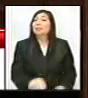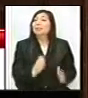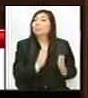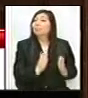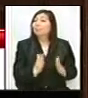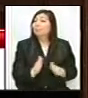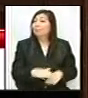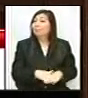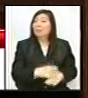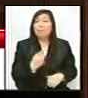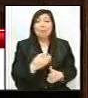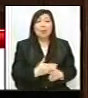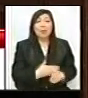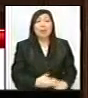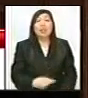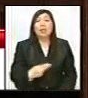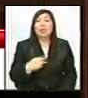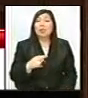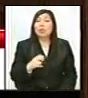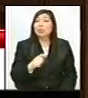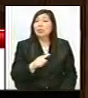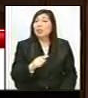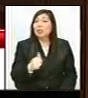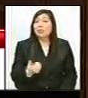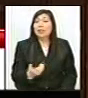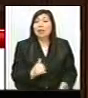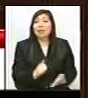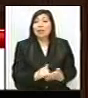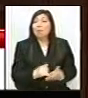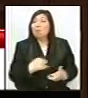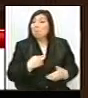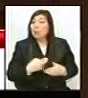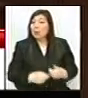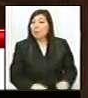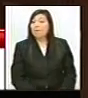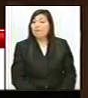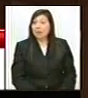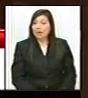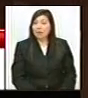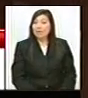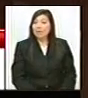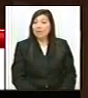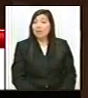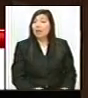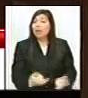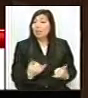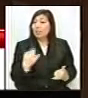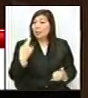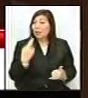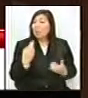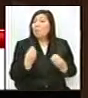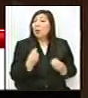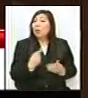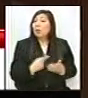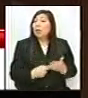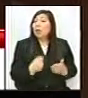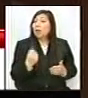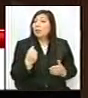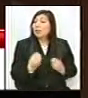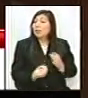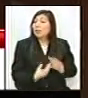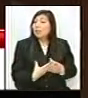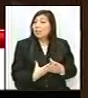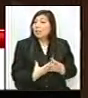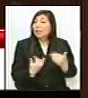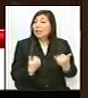coordinación o gestión por parte del doctor Inostro Zapariachi a efectos de promoverla. Y esa es la razón de por qué el 11 de septiembre